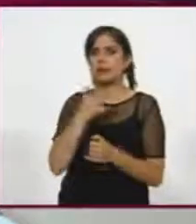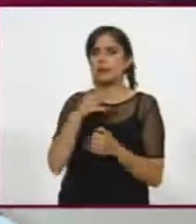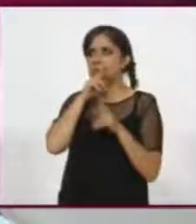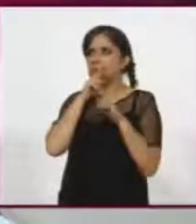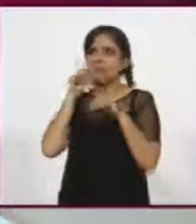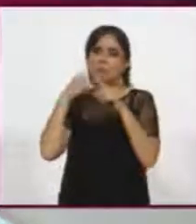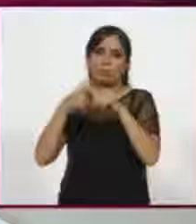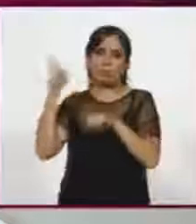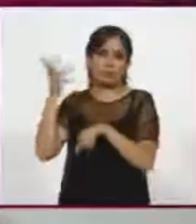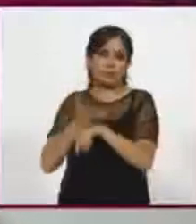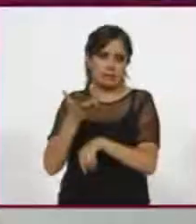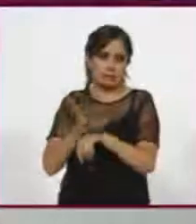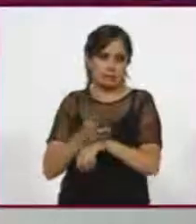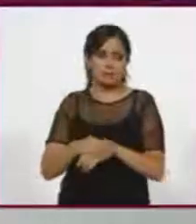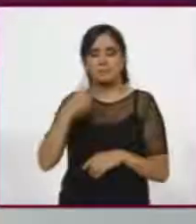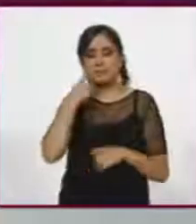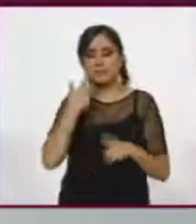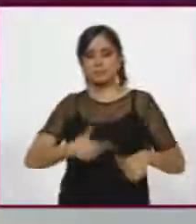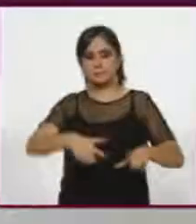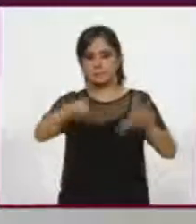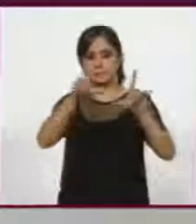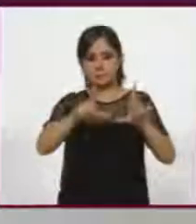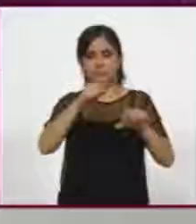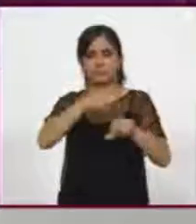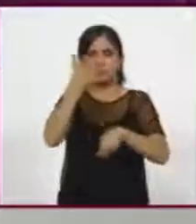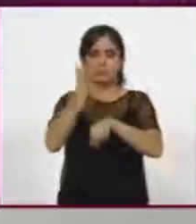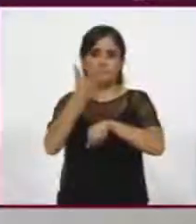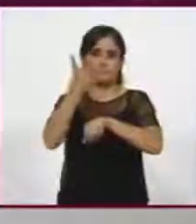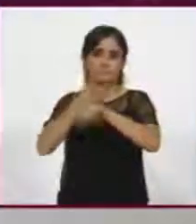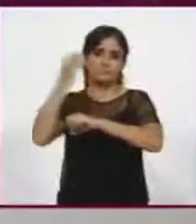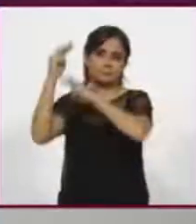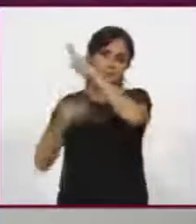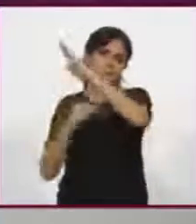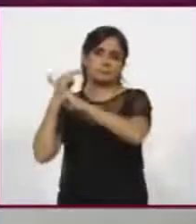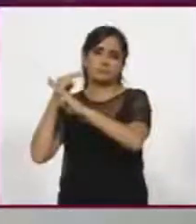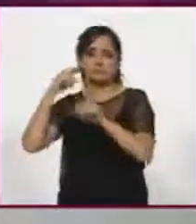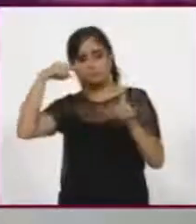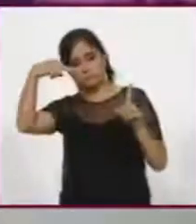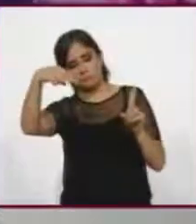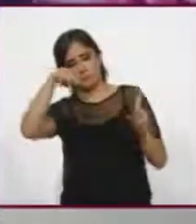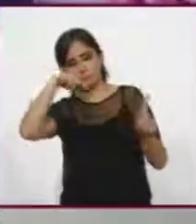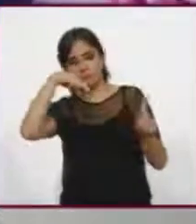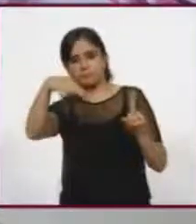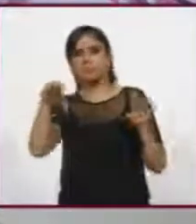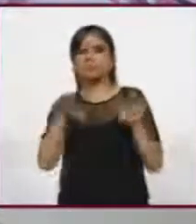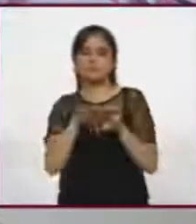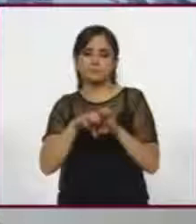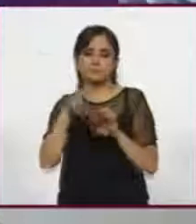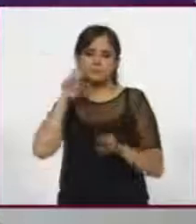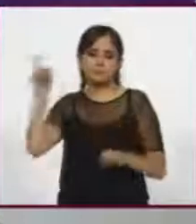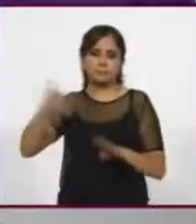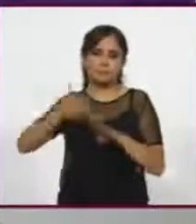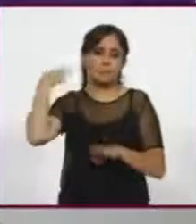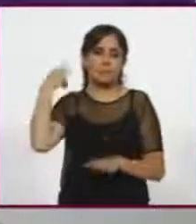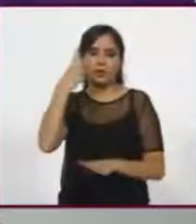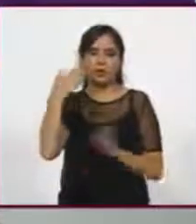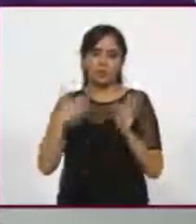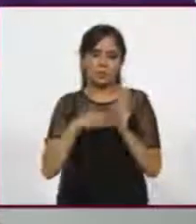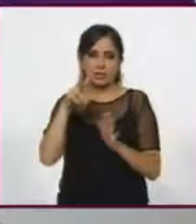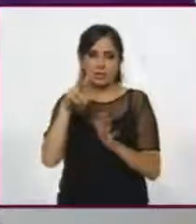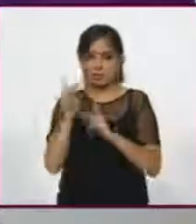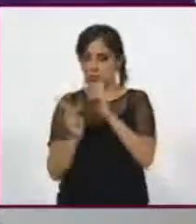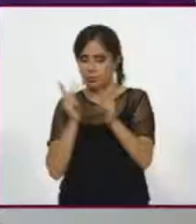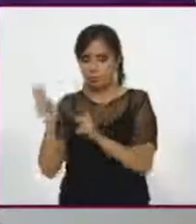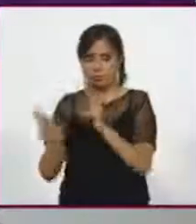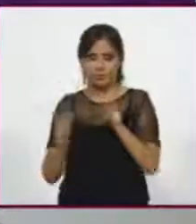Paco. Primer gráfico es la imagen de Estados Unidos en el mundo, digamos, este es el reporte de 2018, como